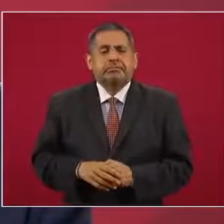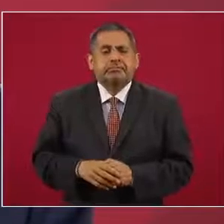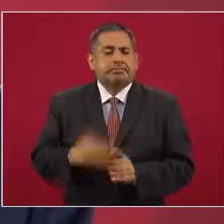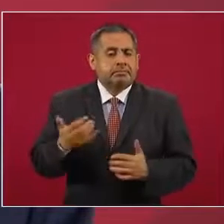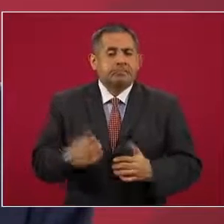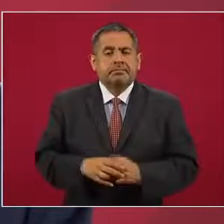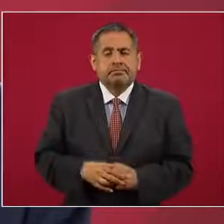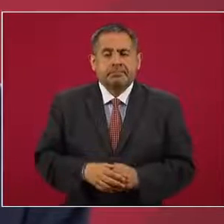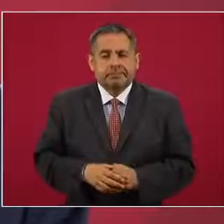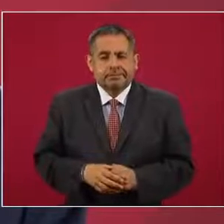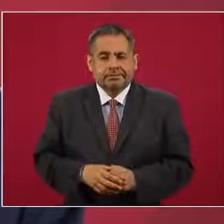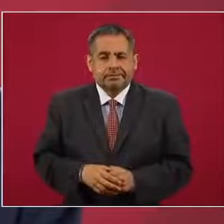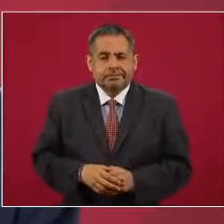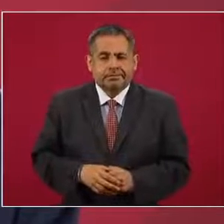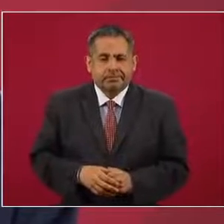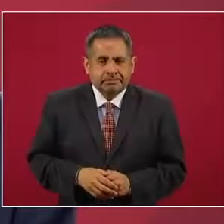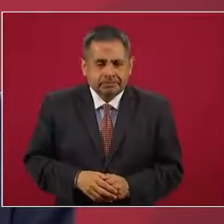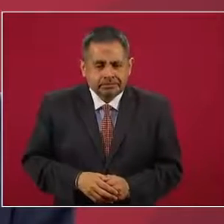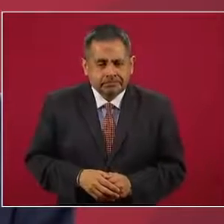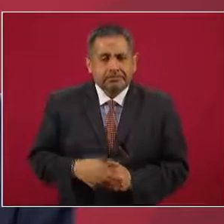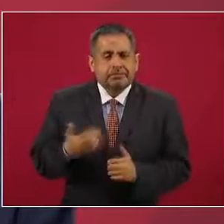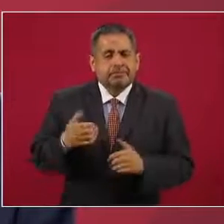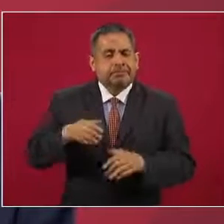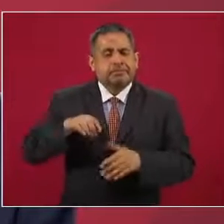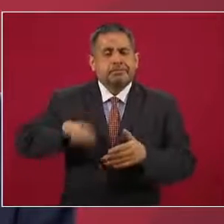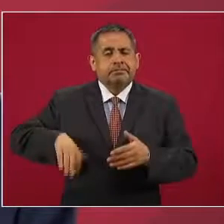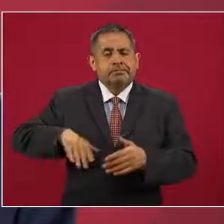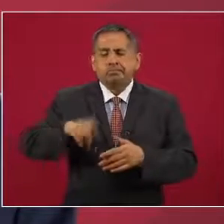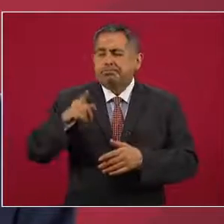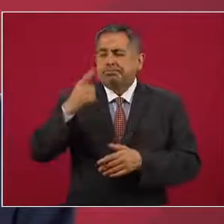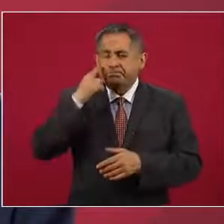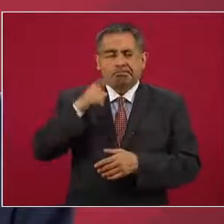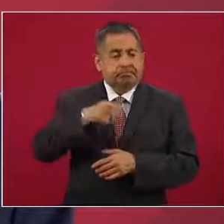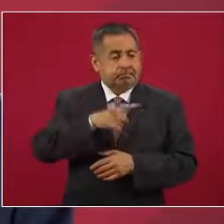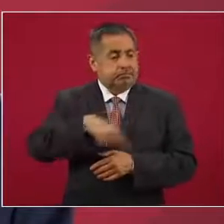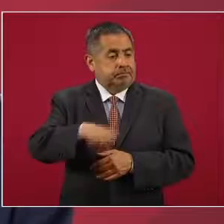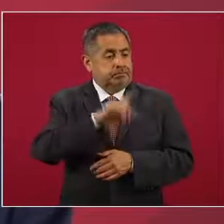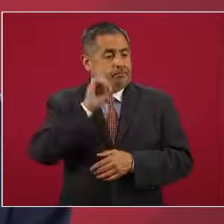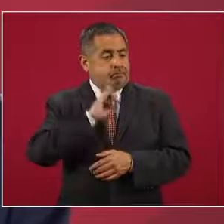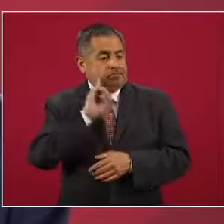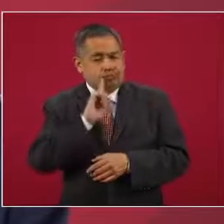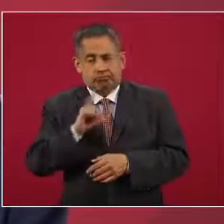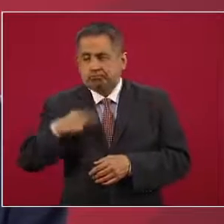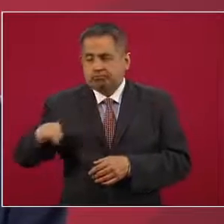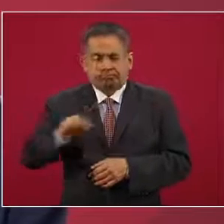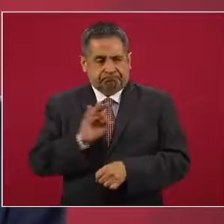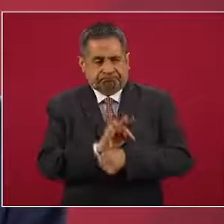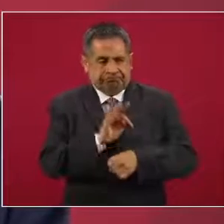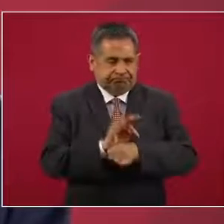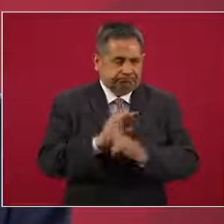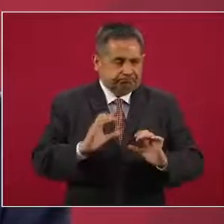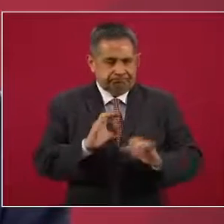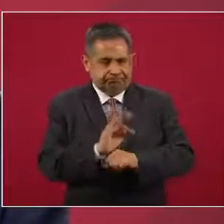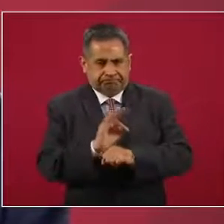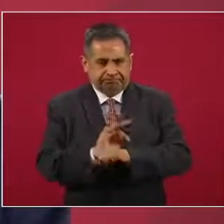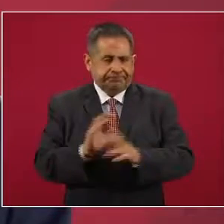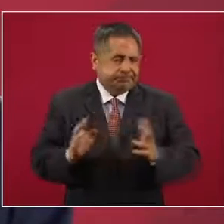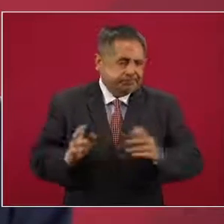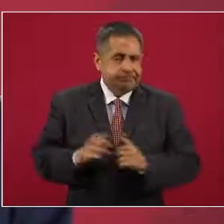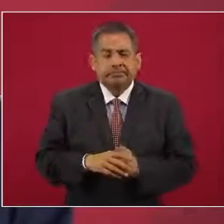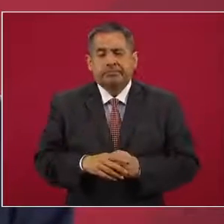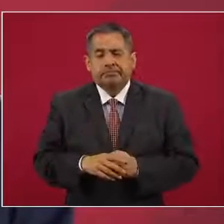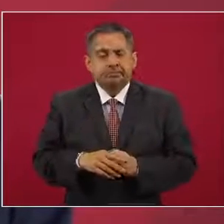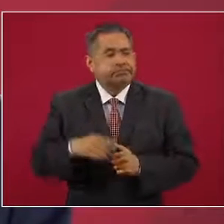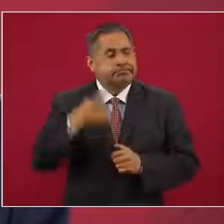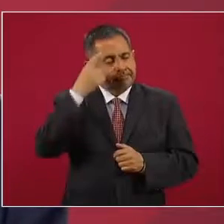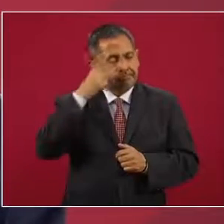Y el caso de la protección a las mujeres y el combate